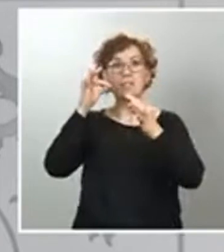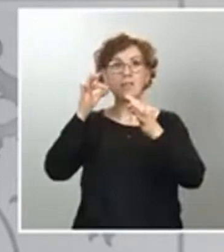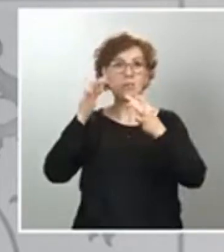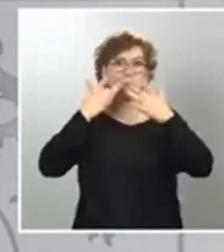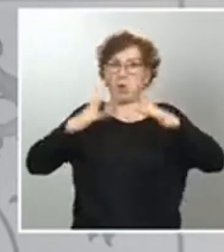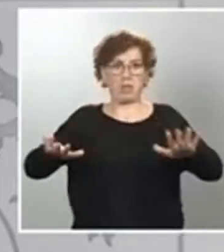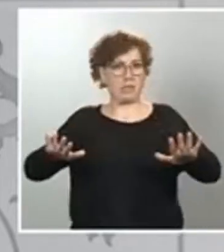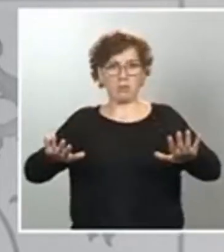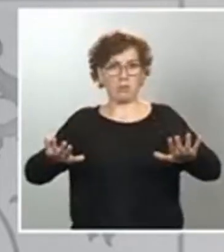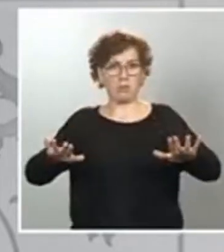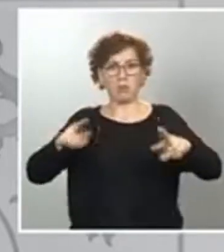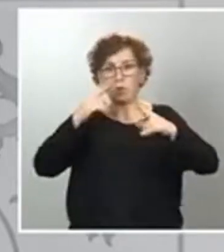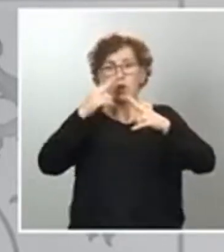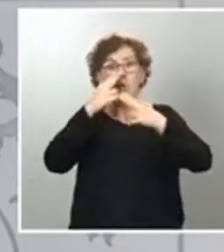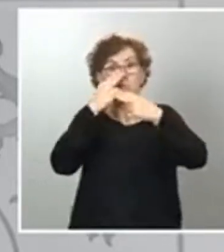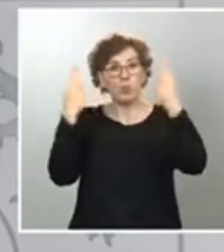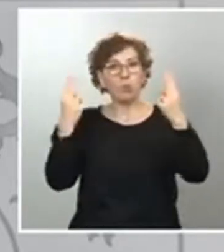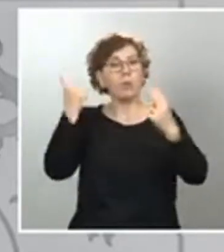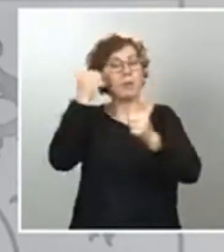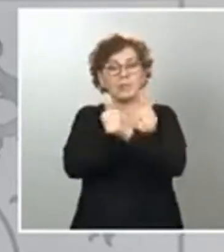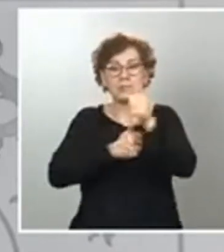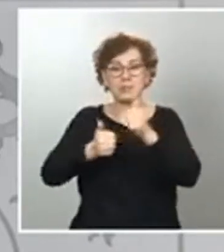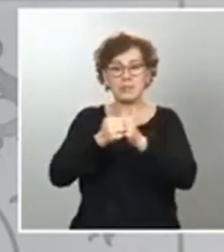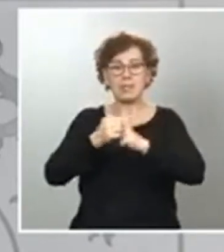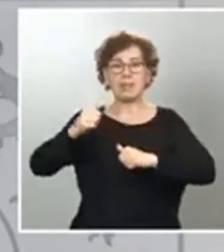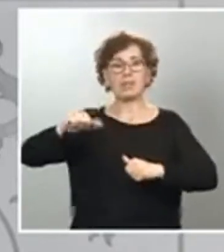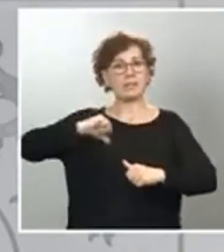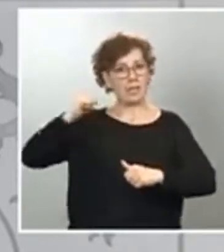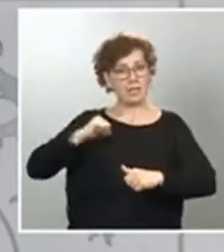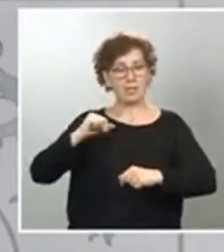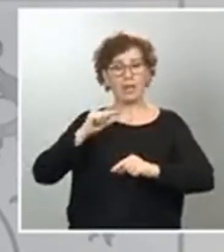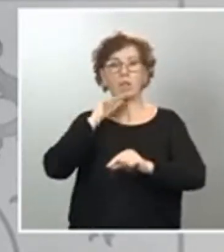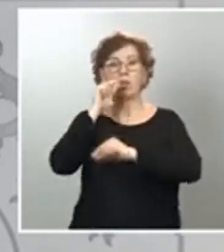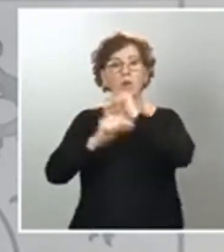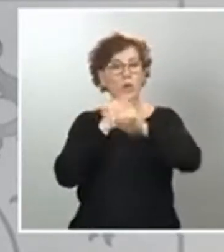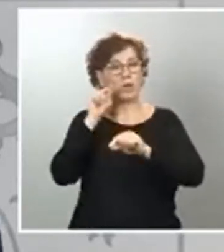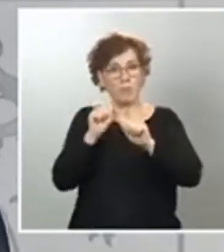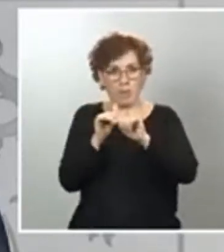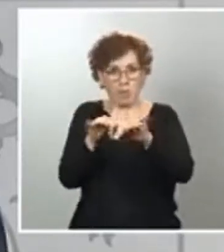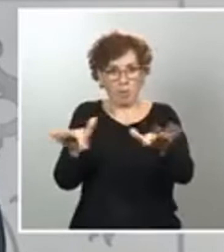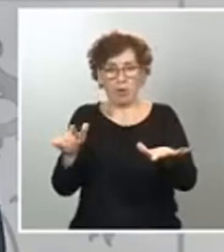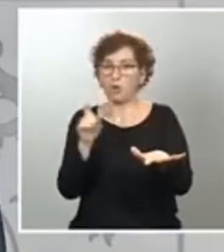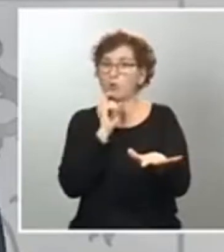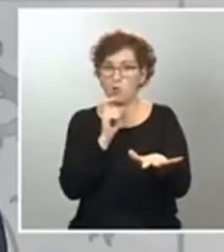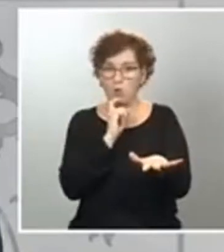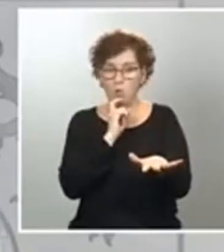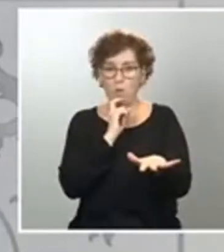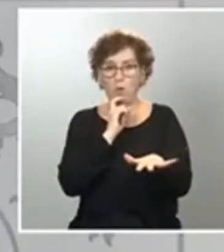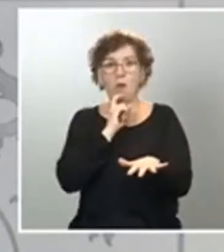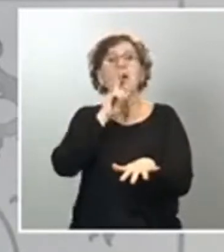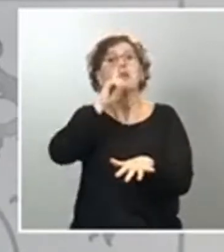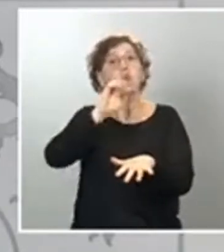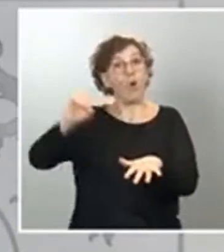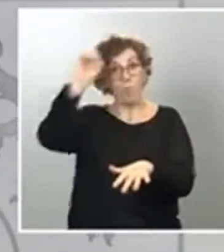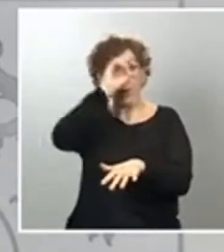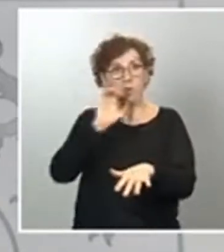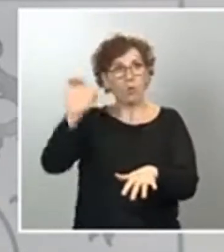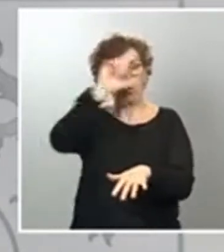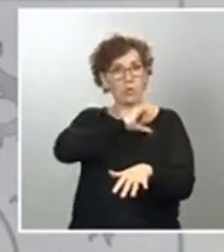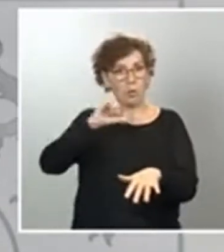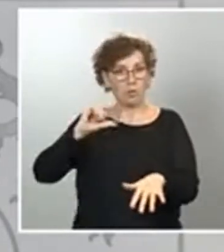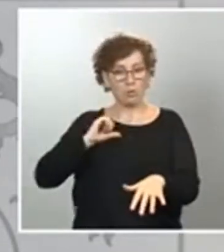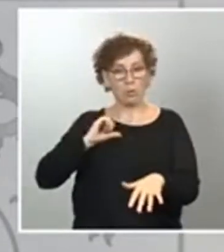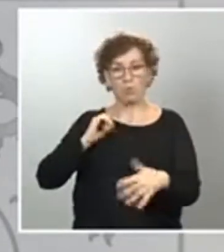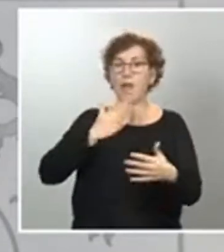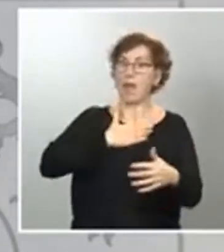tipo sanitario y epidemiológico, y tendrán muy en cuenta el parecer, lógicamente, de las comunidades autónomas y también de los ayuntamientos y de